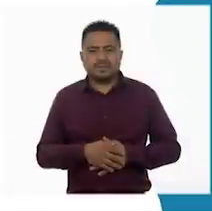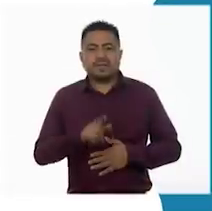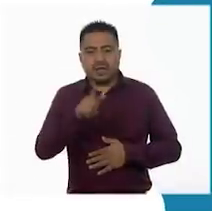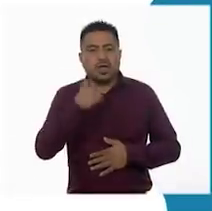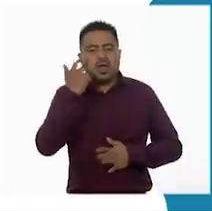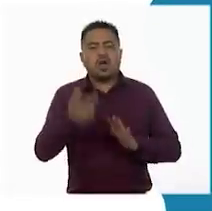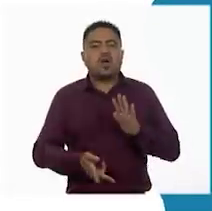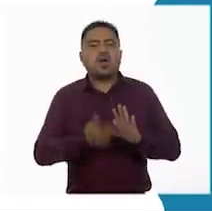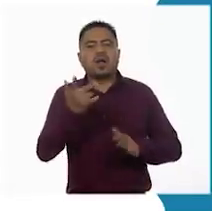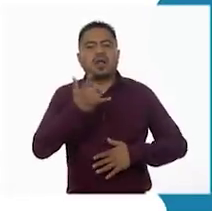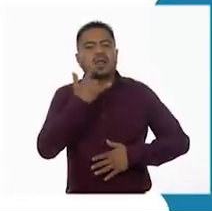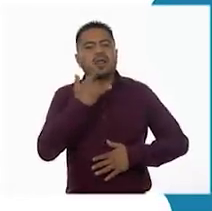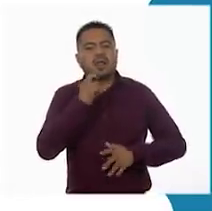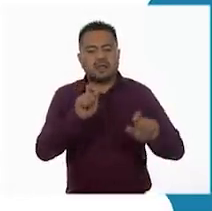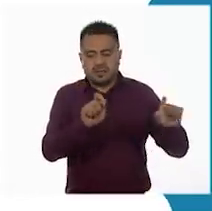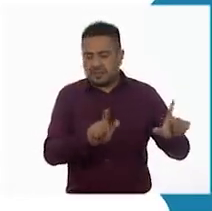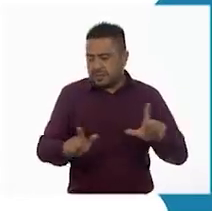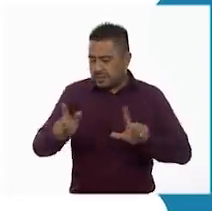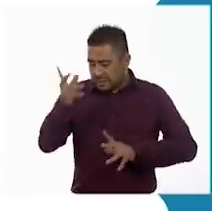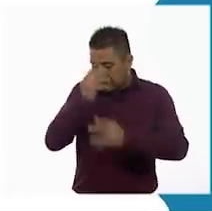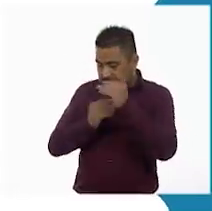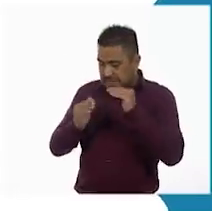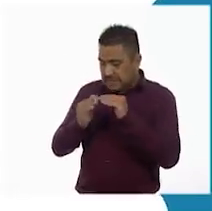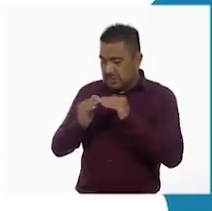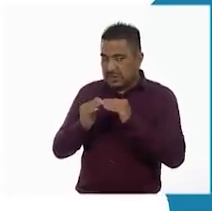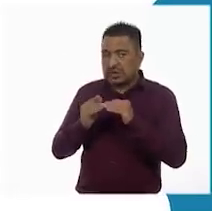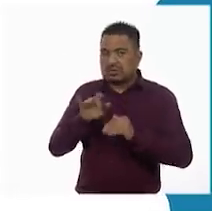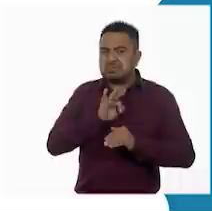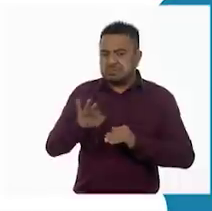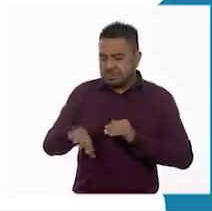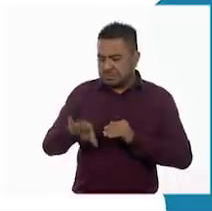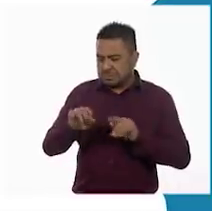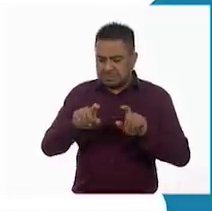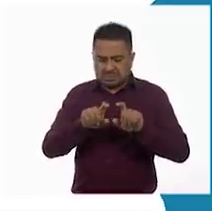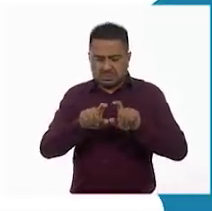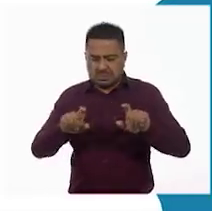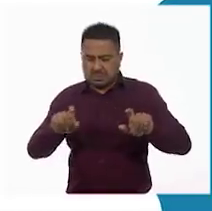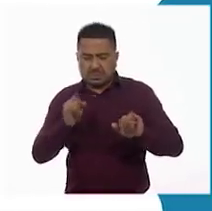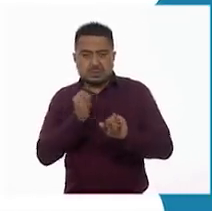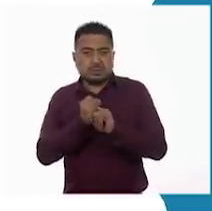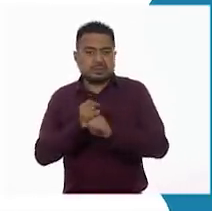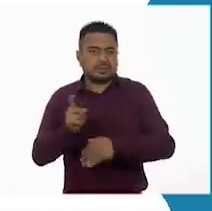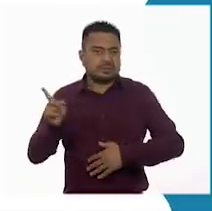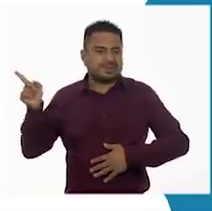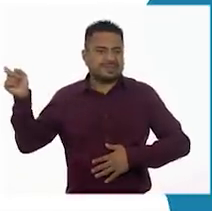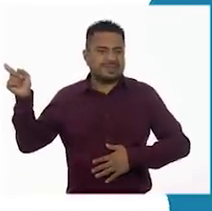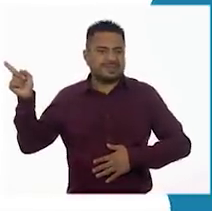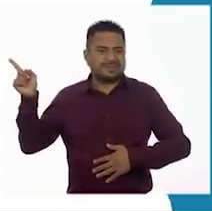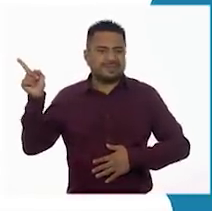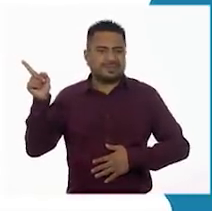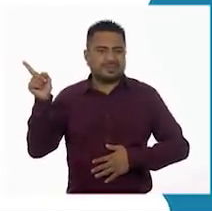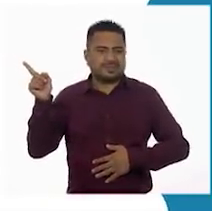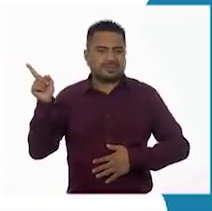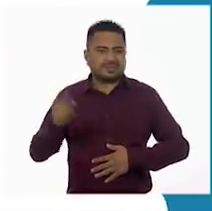Si quieres volver a ver los programas de Aprende en Casa, los puedes encontrar en la siguiente liga,